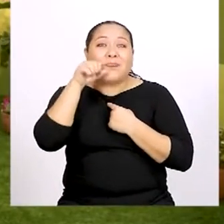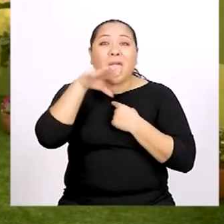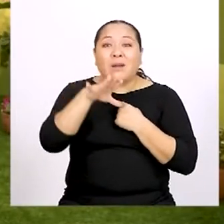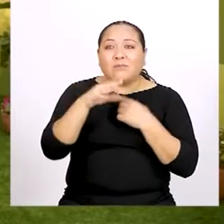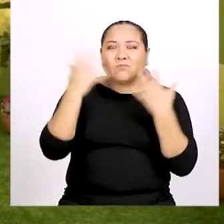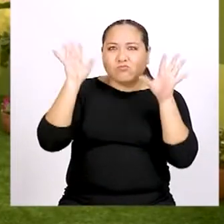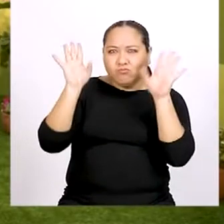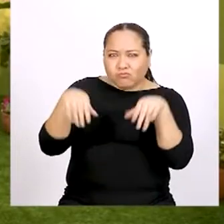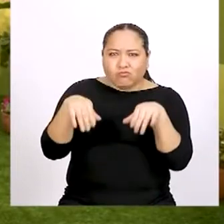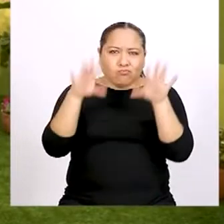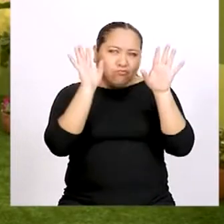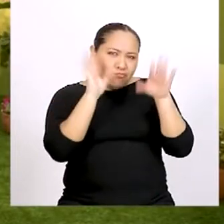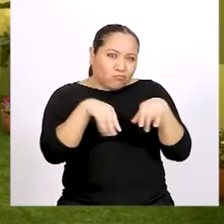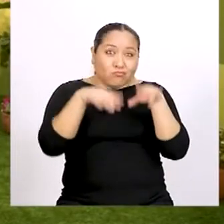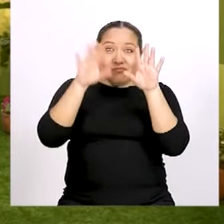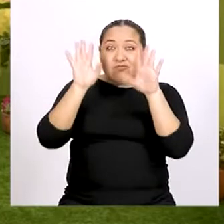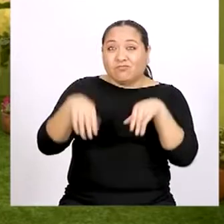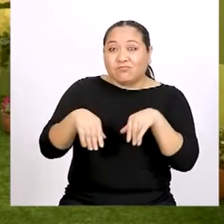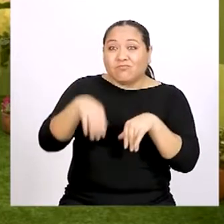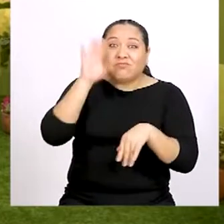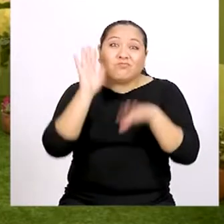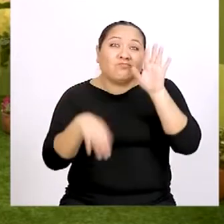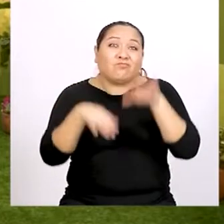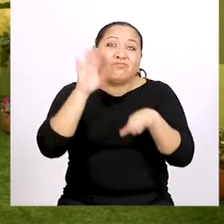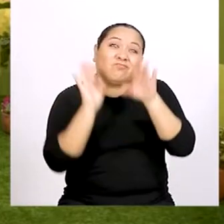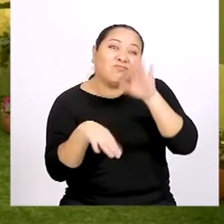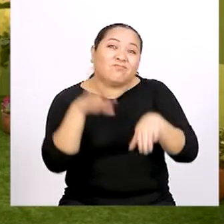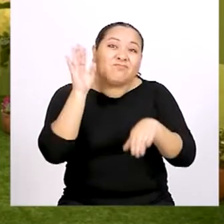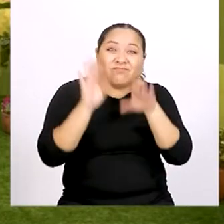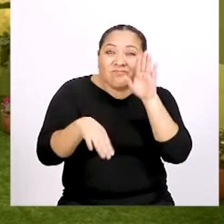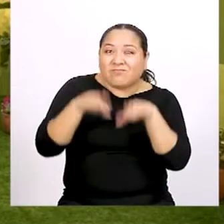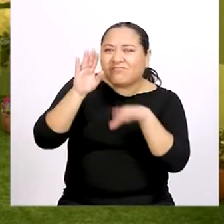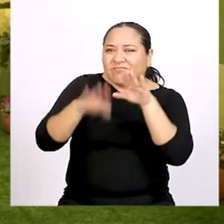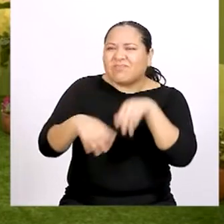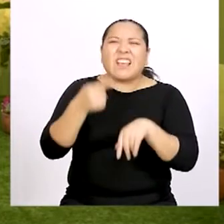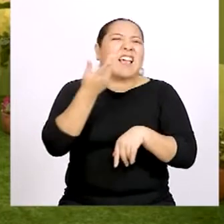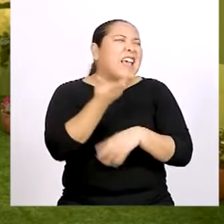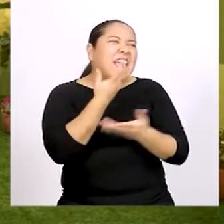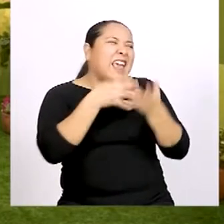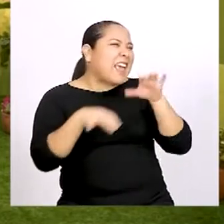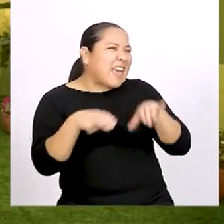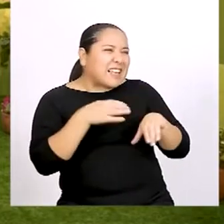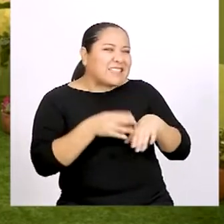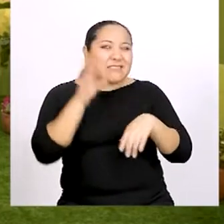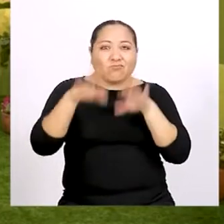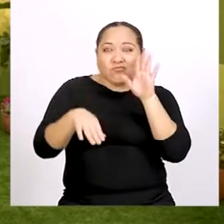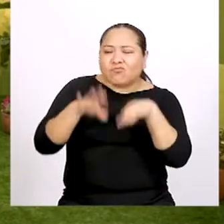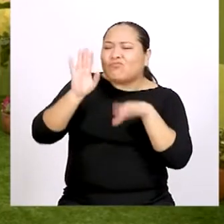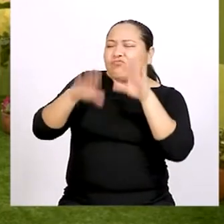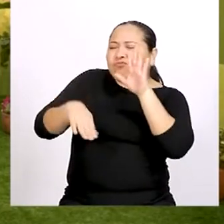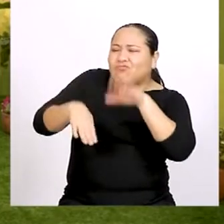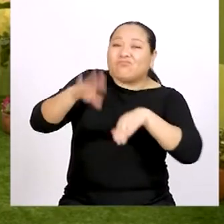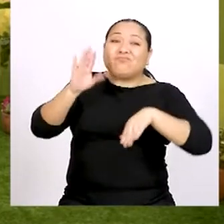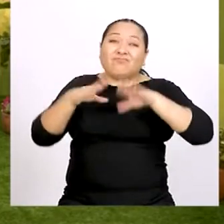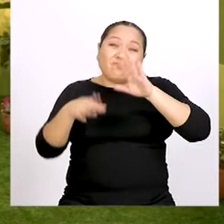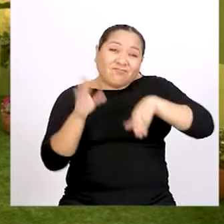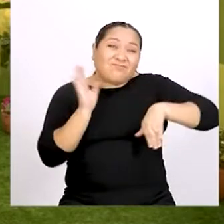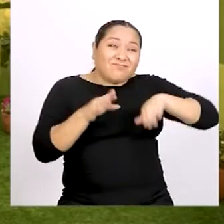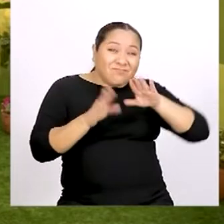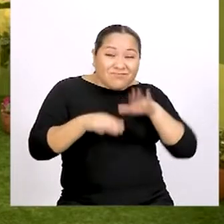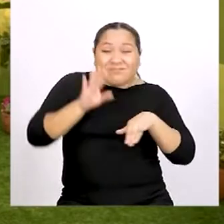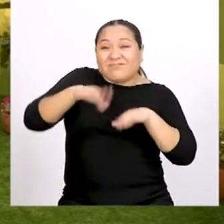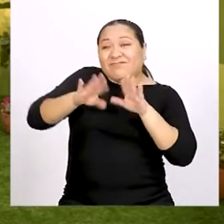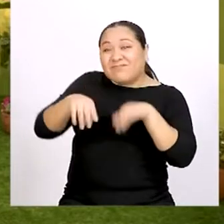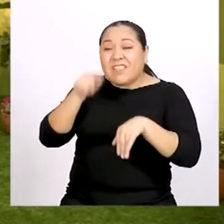lengua, pone las manos así. Pim, pom, pim, pom, pim. ¿Y qué más hace? Pim, pom, pim, pom, pim. Hay un